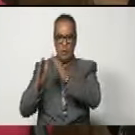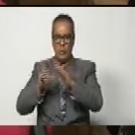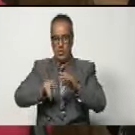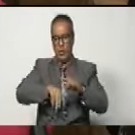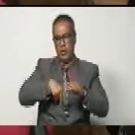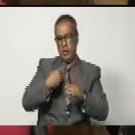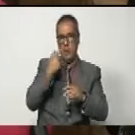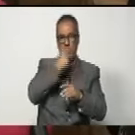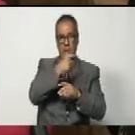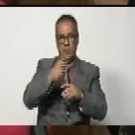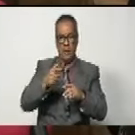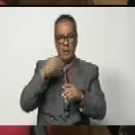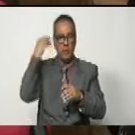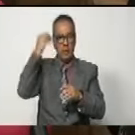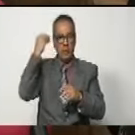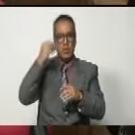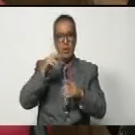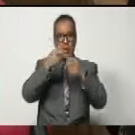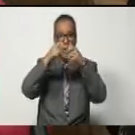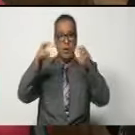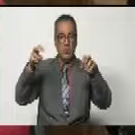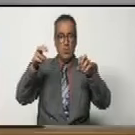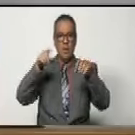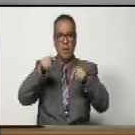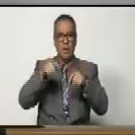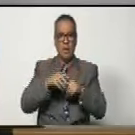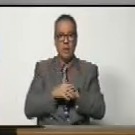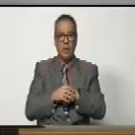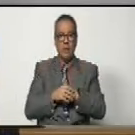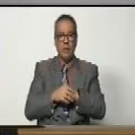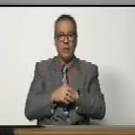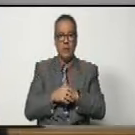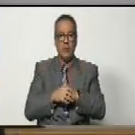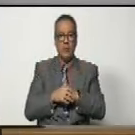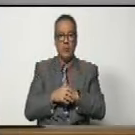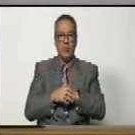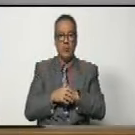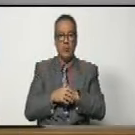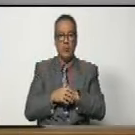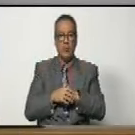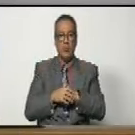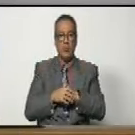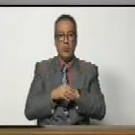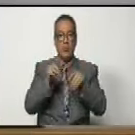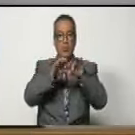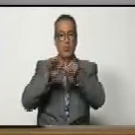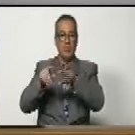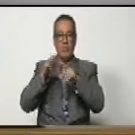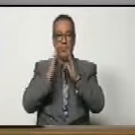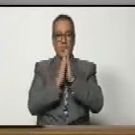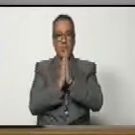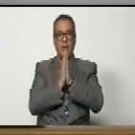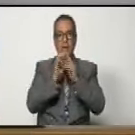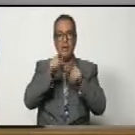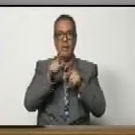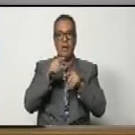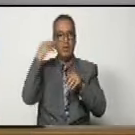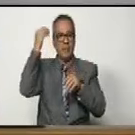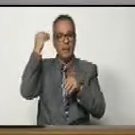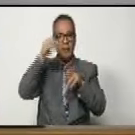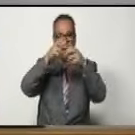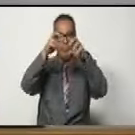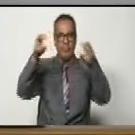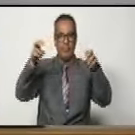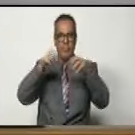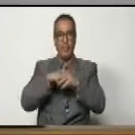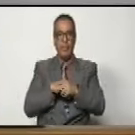poder popular. En consideración el epígrafe, mire, el epígrafe se vota también, señorita secretaria, yo. En consideración el